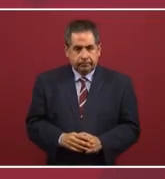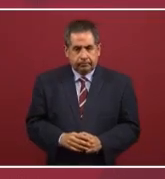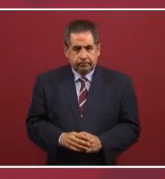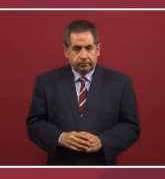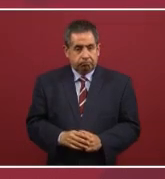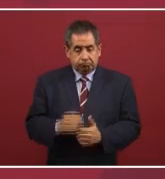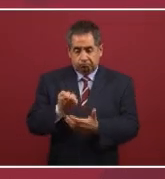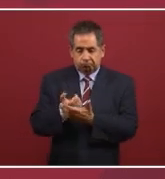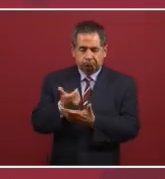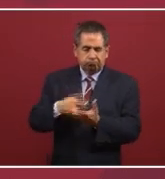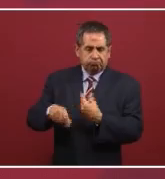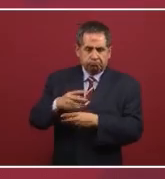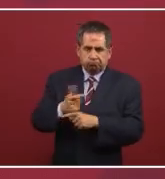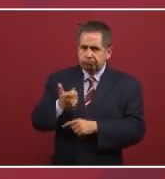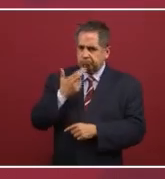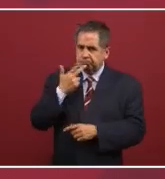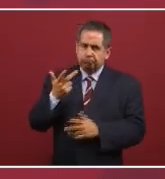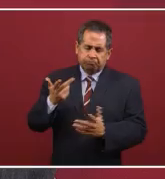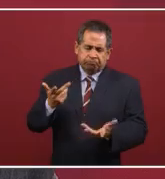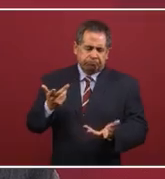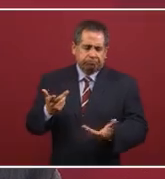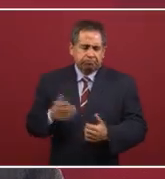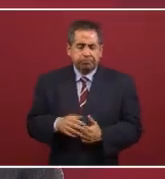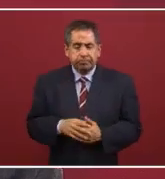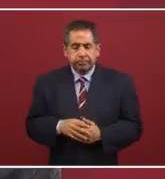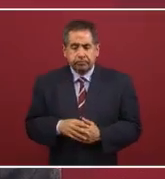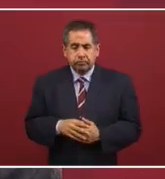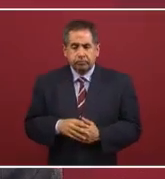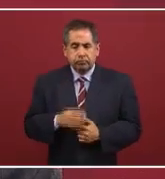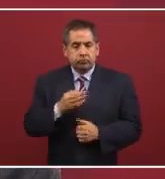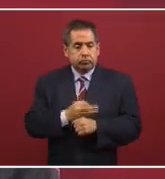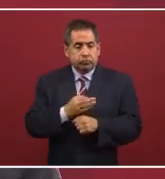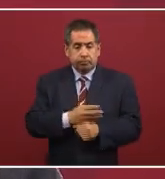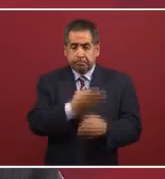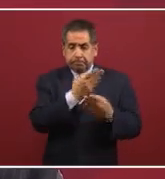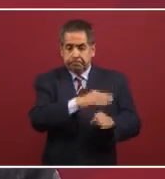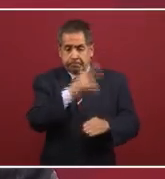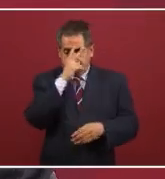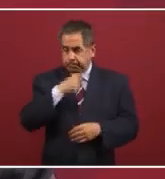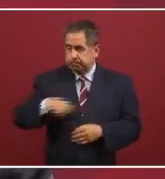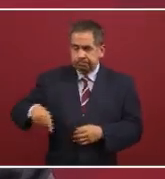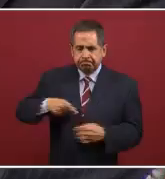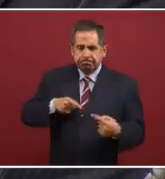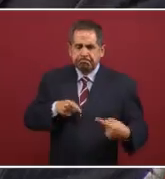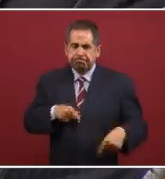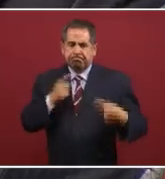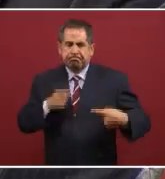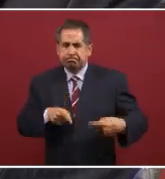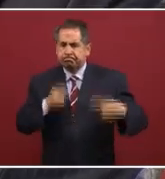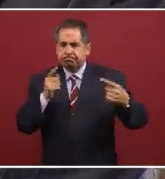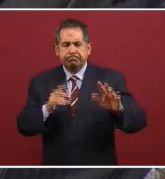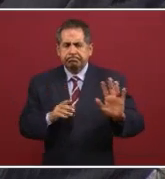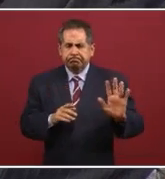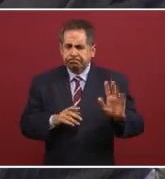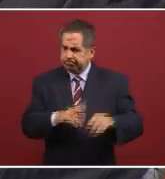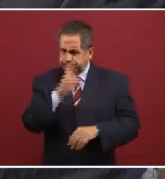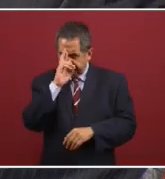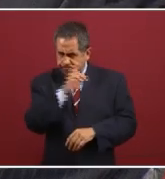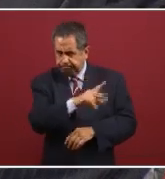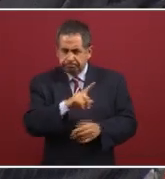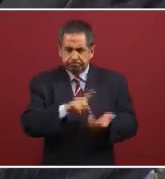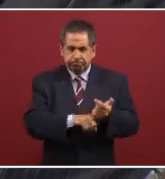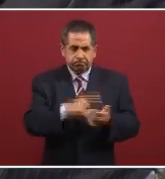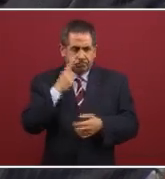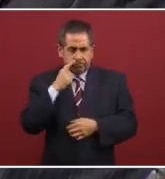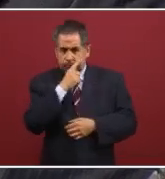No estamos en pleitos con el Banco de México, somos muy respetuosos de la